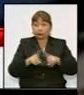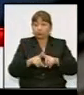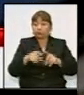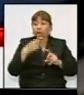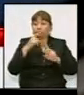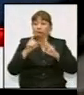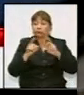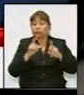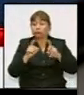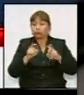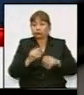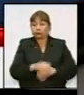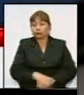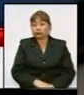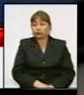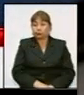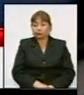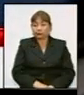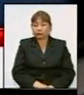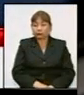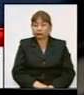revuelta.